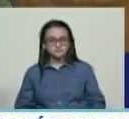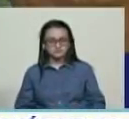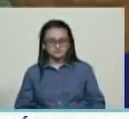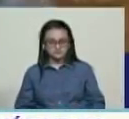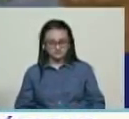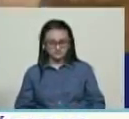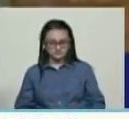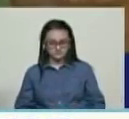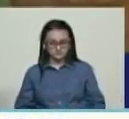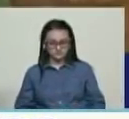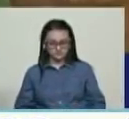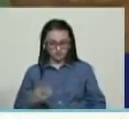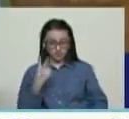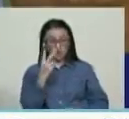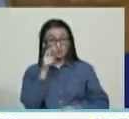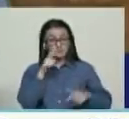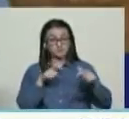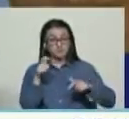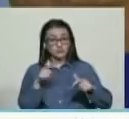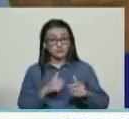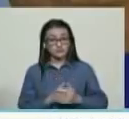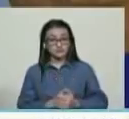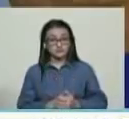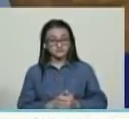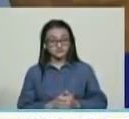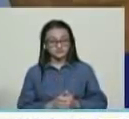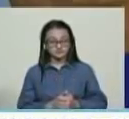Cariaco. Los dos